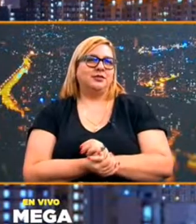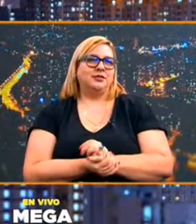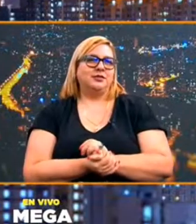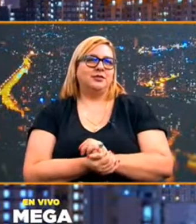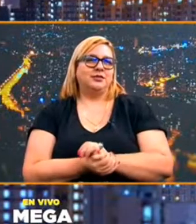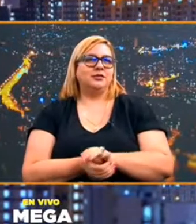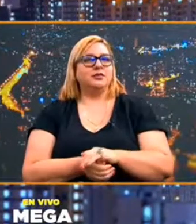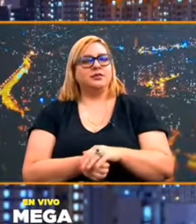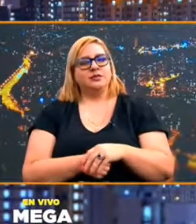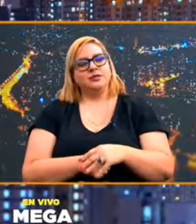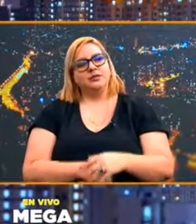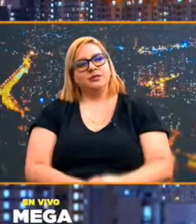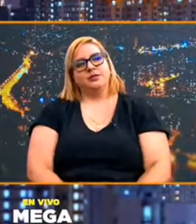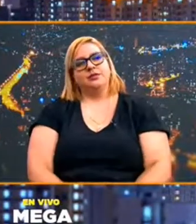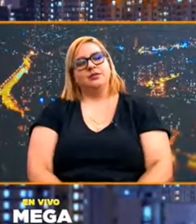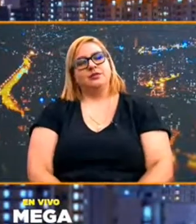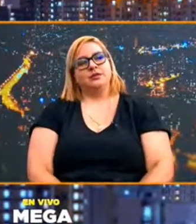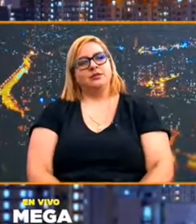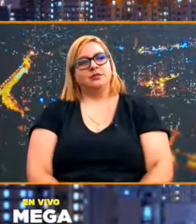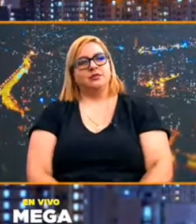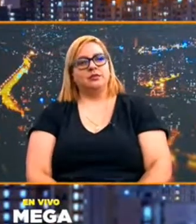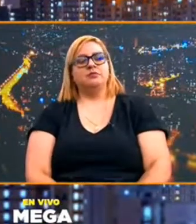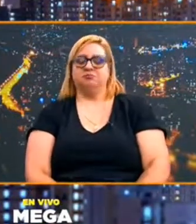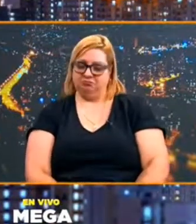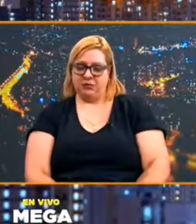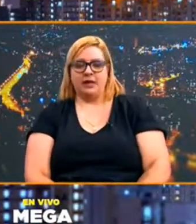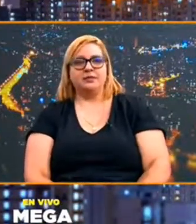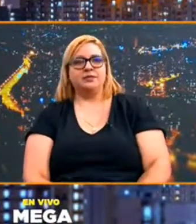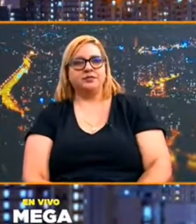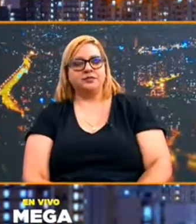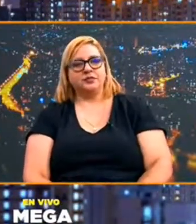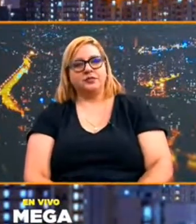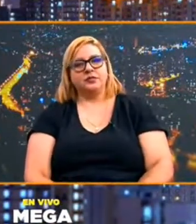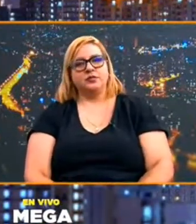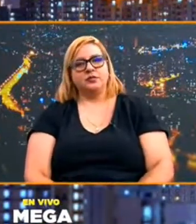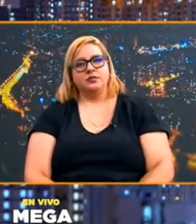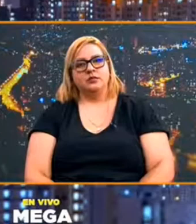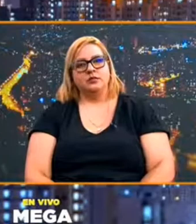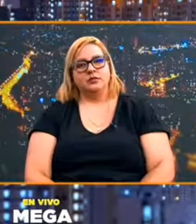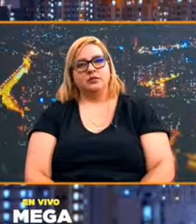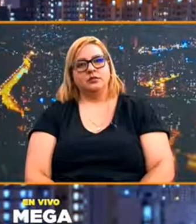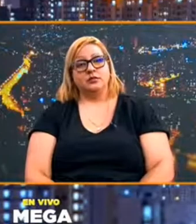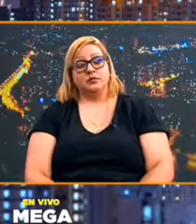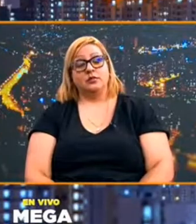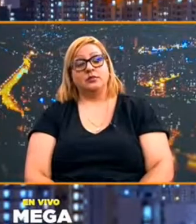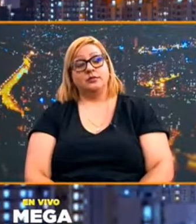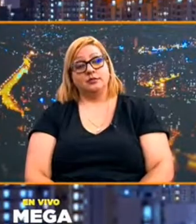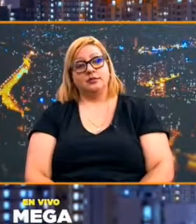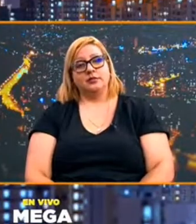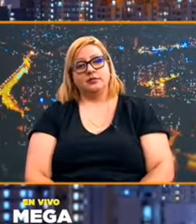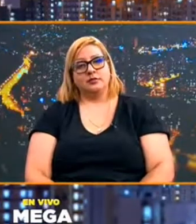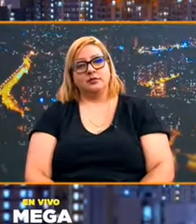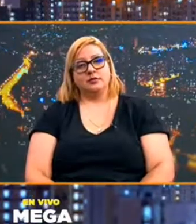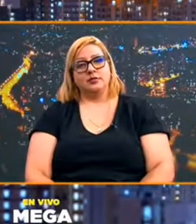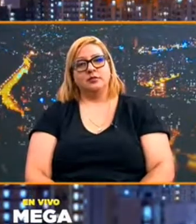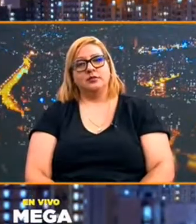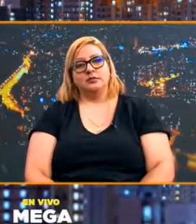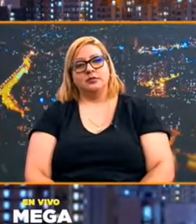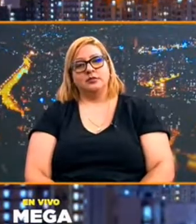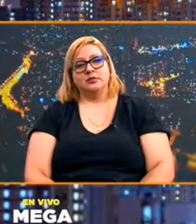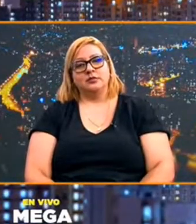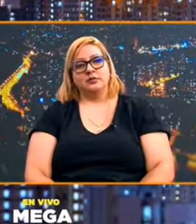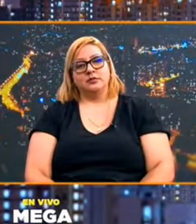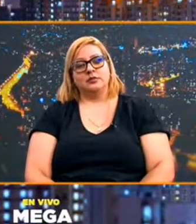El punto es que aquí en este país hay una doble vara, que le pueden llamar bobatriz a una PNP, que le pueden llamar